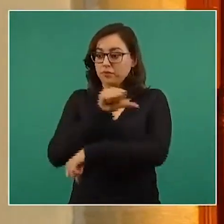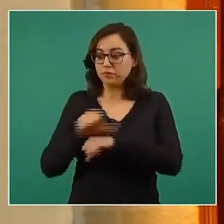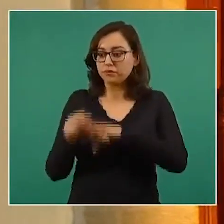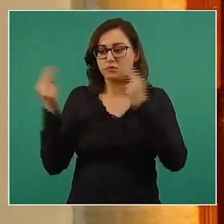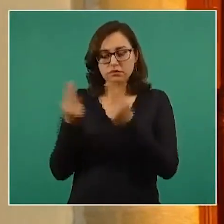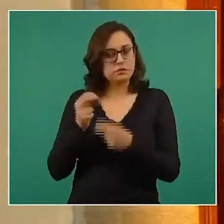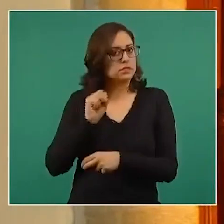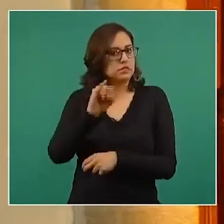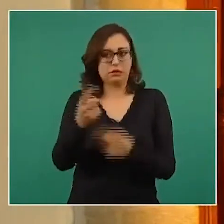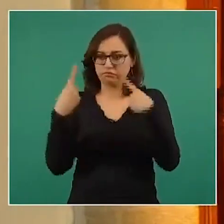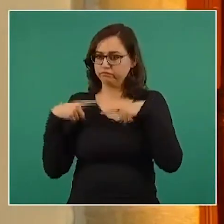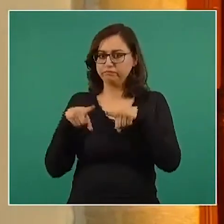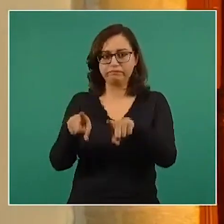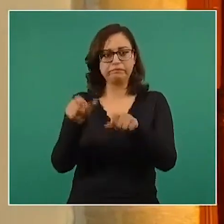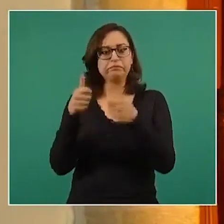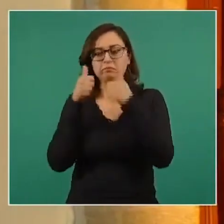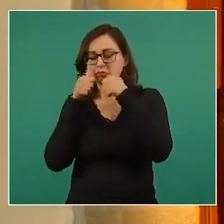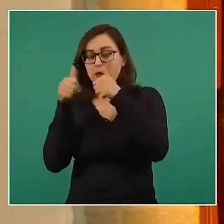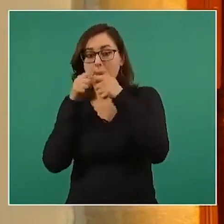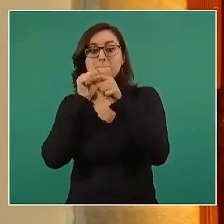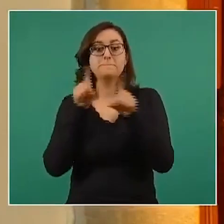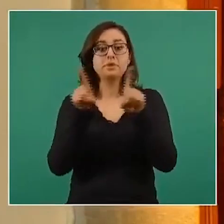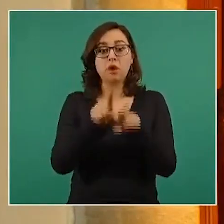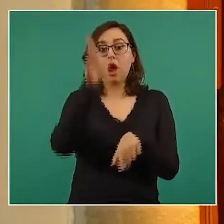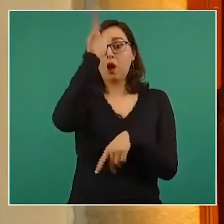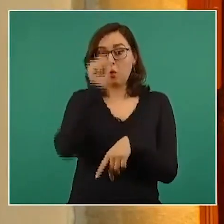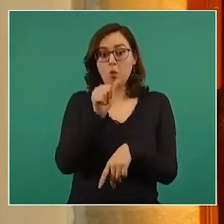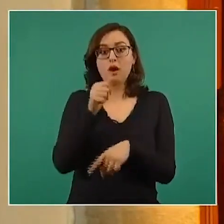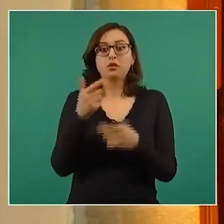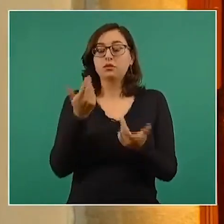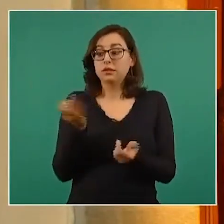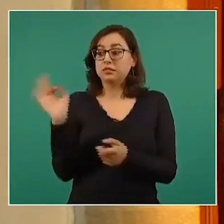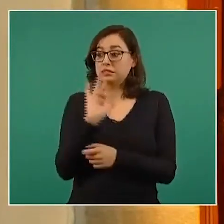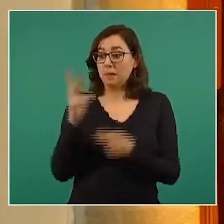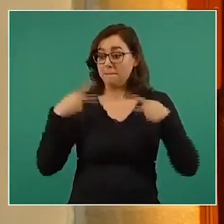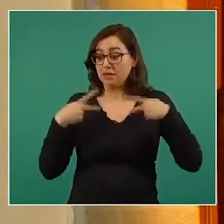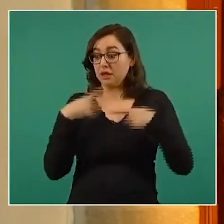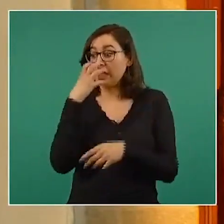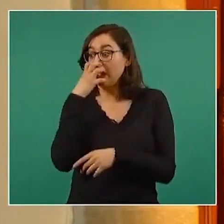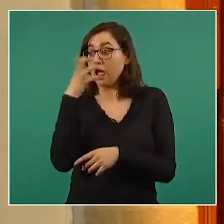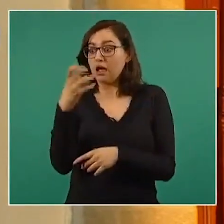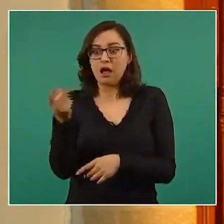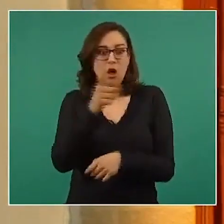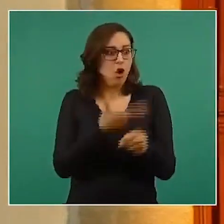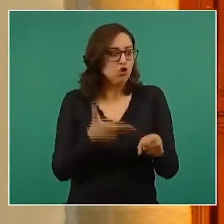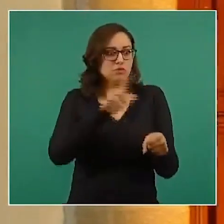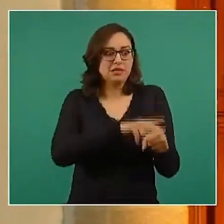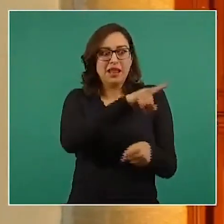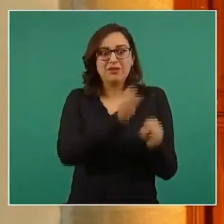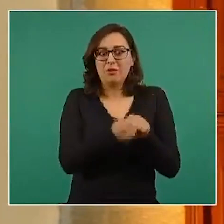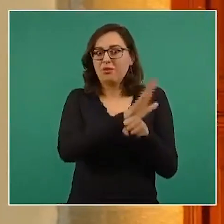por supuesto. Se llevaron a cabo convenios marco para garantizar la atención de urgencias en pacientes que no podían ser hospitalizados dentro de